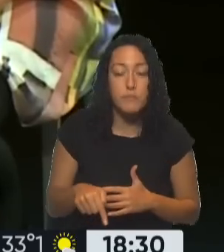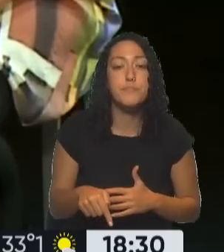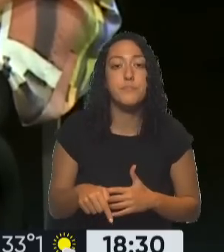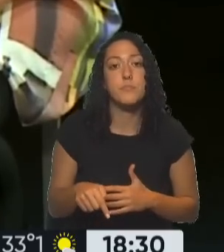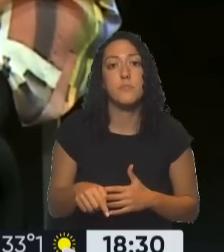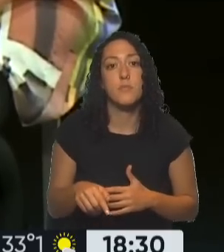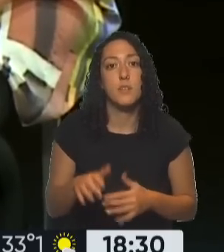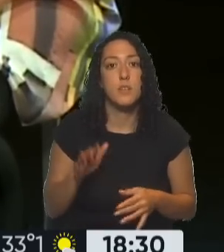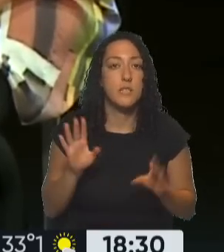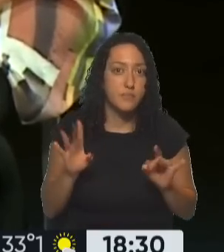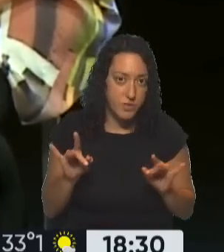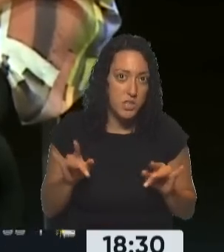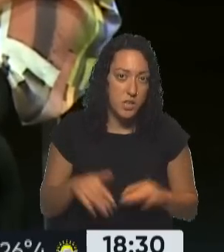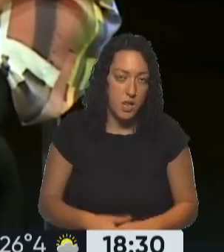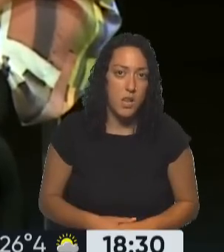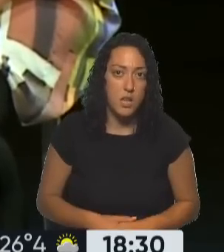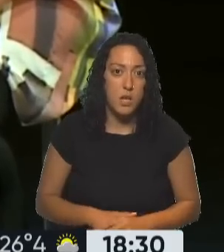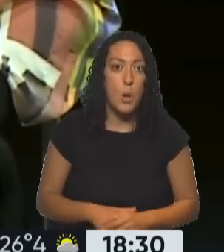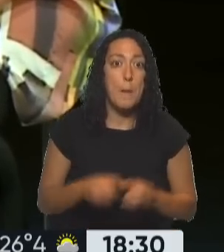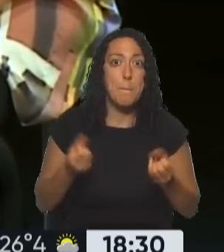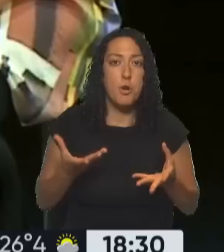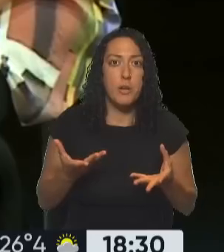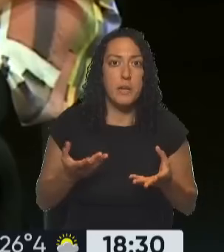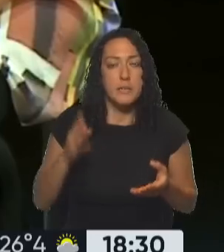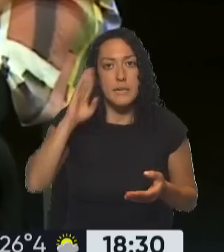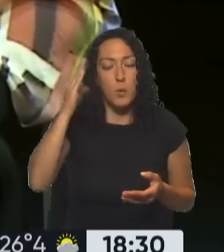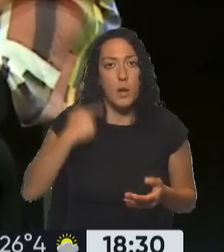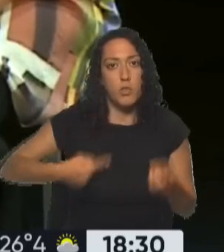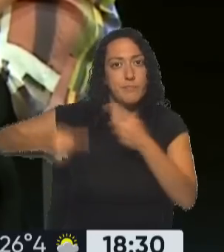es un encuentro difícil porque nos remonta a un tiempo doloroso.